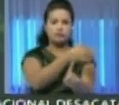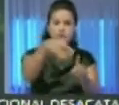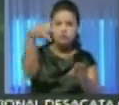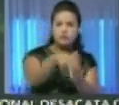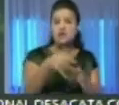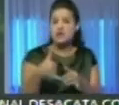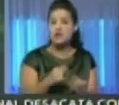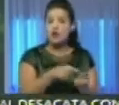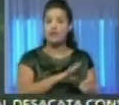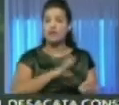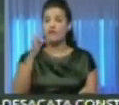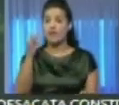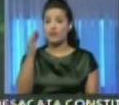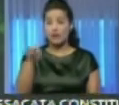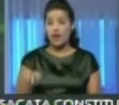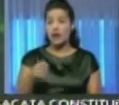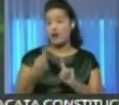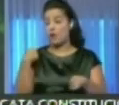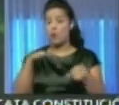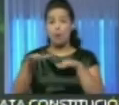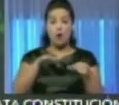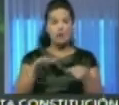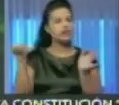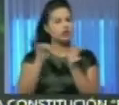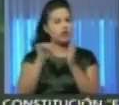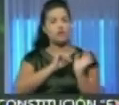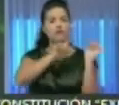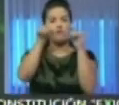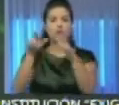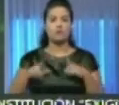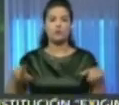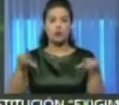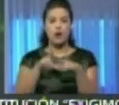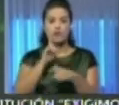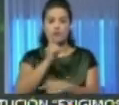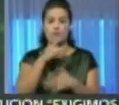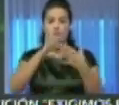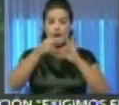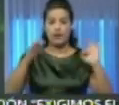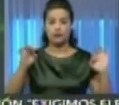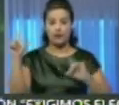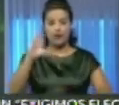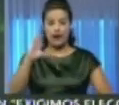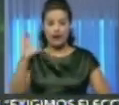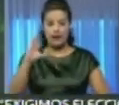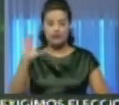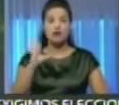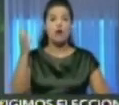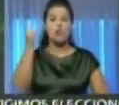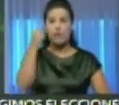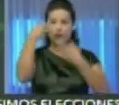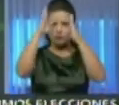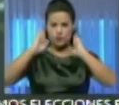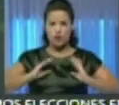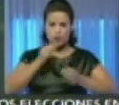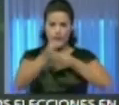Bernal la noche de este jueves cuando se encontraba en la urbanización El Paraíso de Caracas. Eni Ángel nos